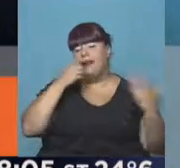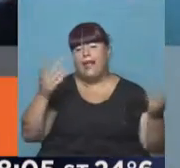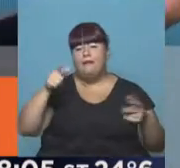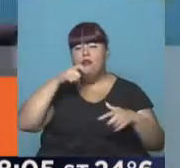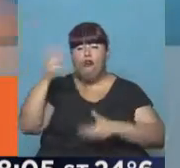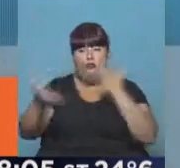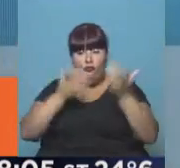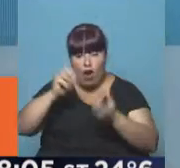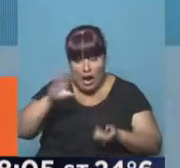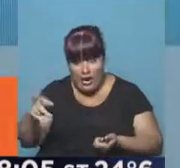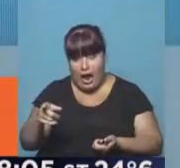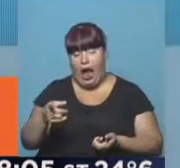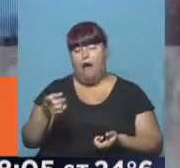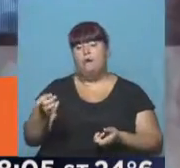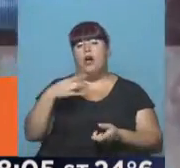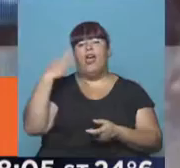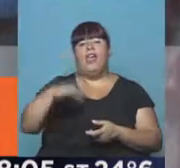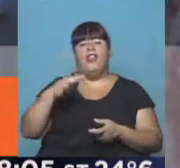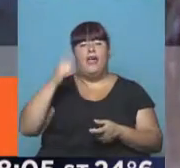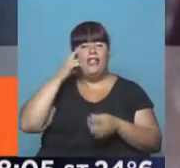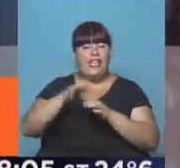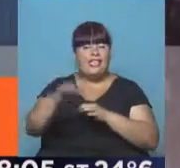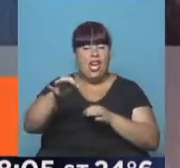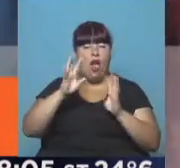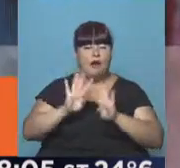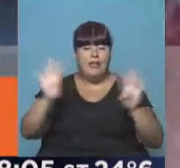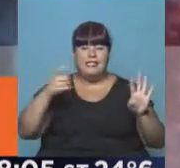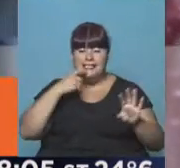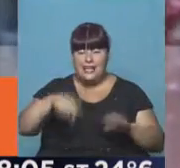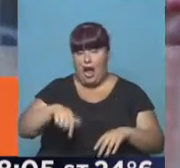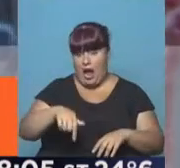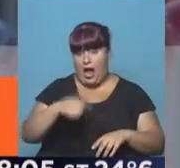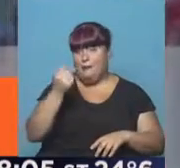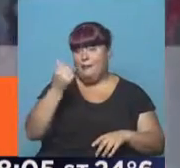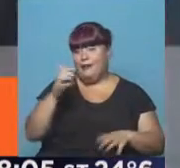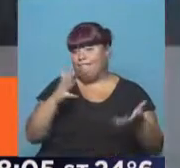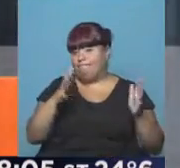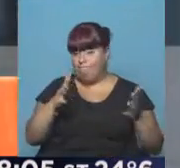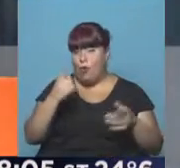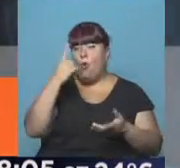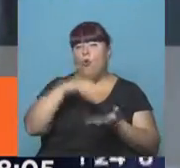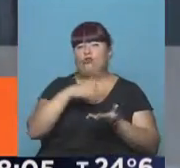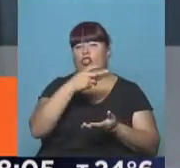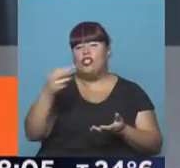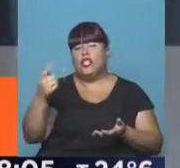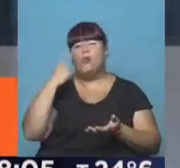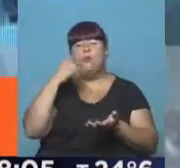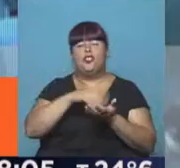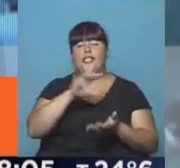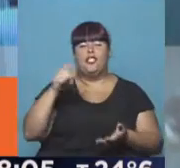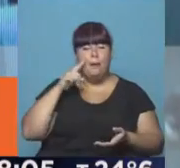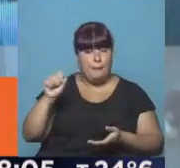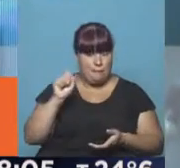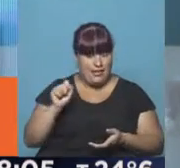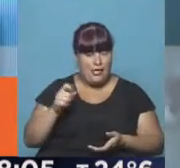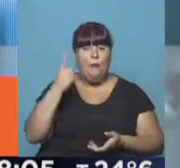que es el incendio el campo que tiene que hacer 10 kilómetros de alambrado que está en un precio alrededor de un millón 200 un millón 300 mil pesos